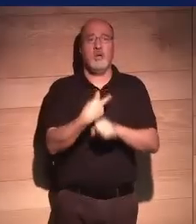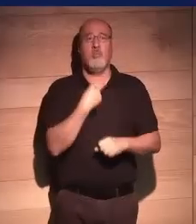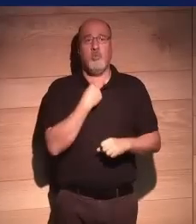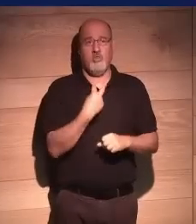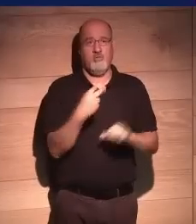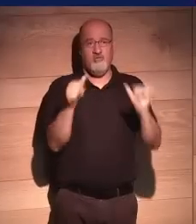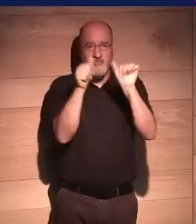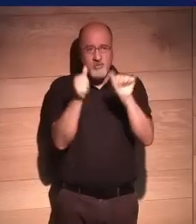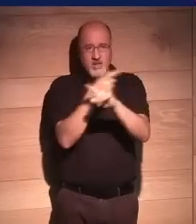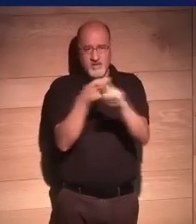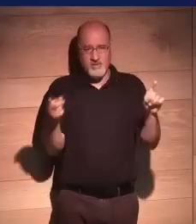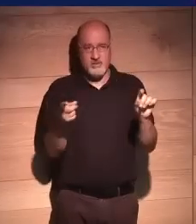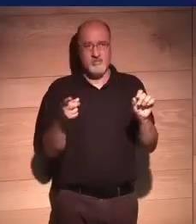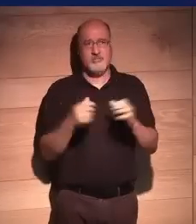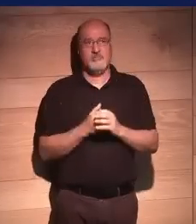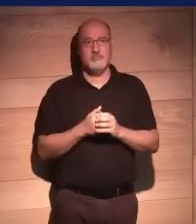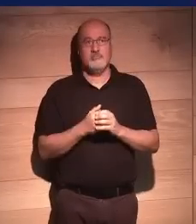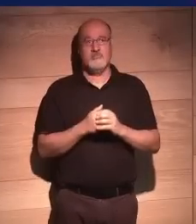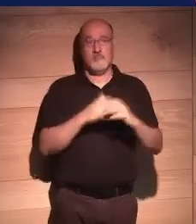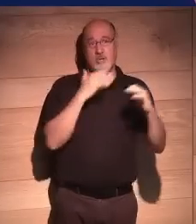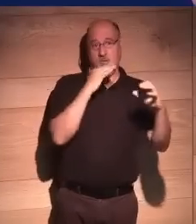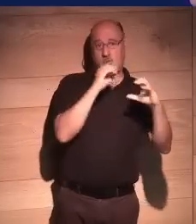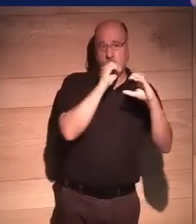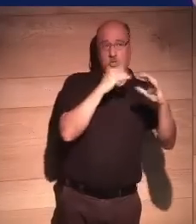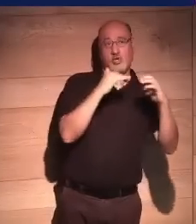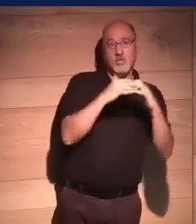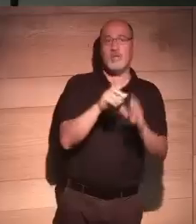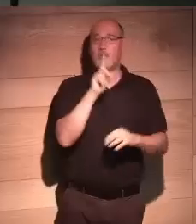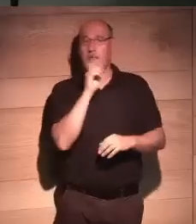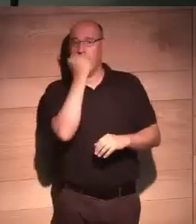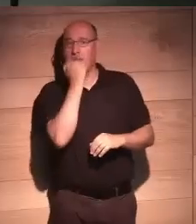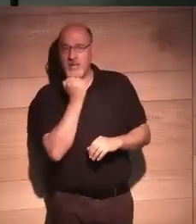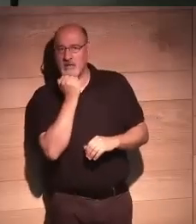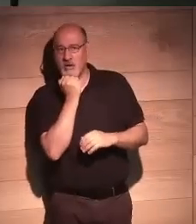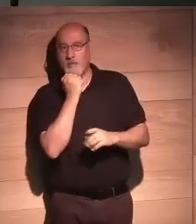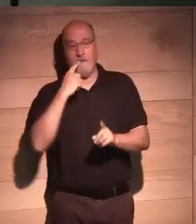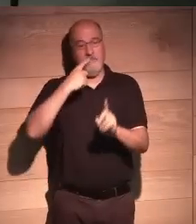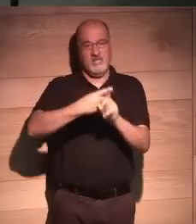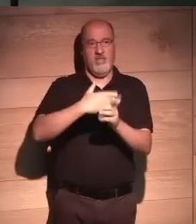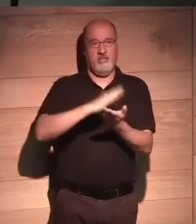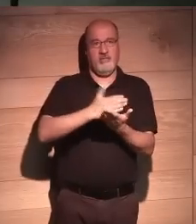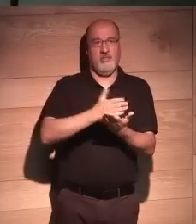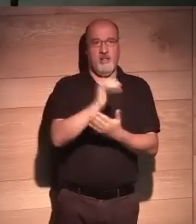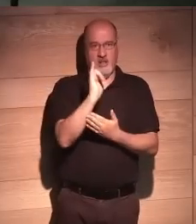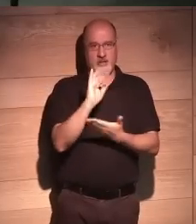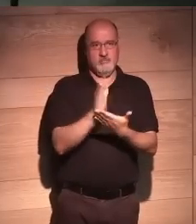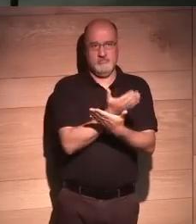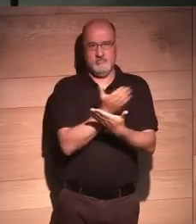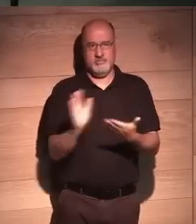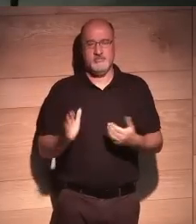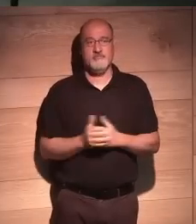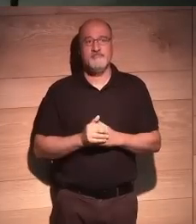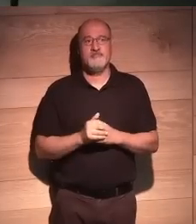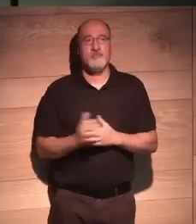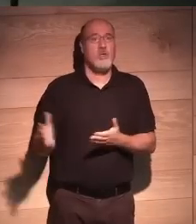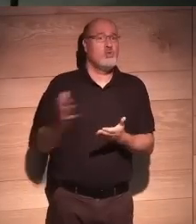noto que hay diferencias, aunque como en todo, entre tocar la trompeta y estarse callado, hay un término medio. Quiero decir que estas cosas no